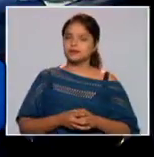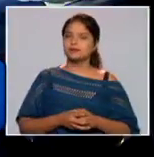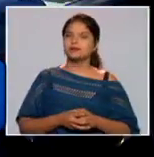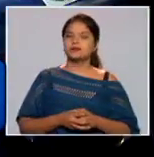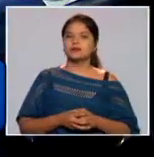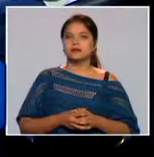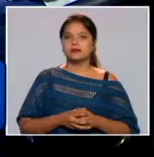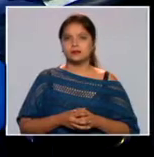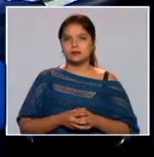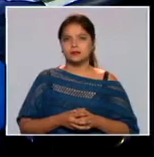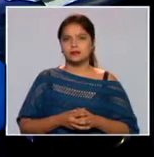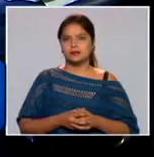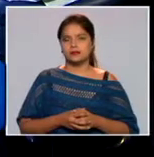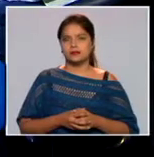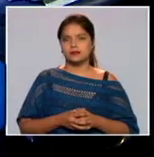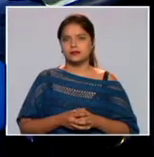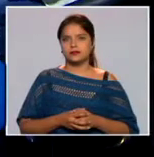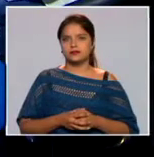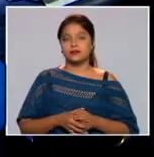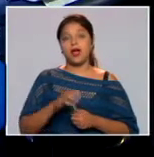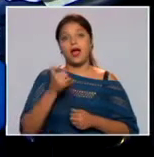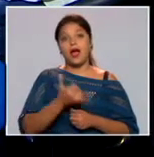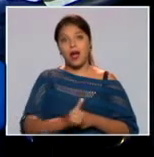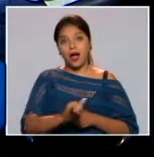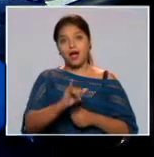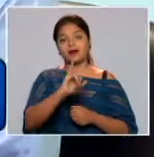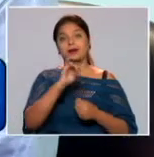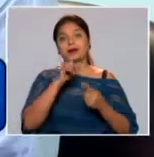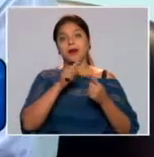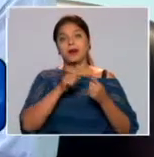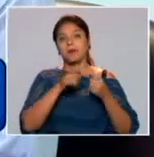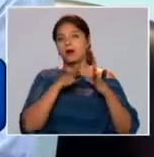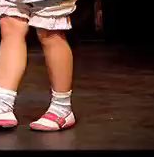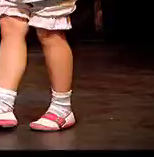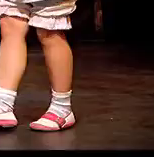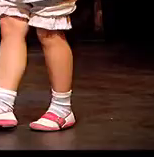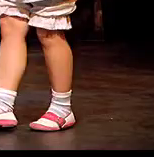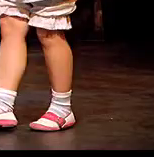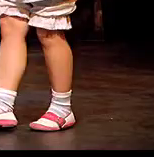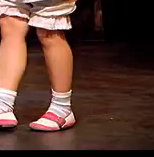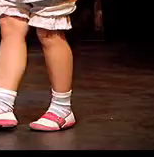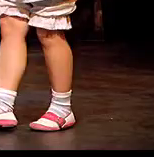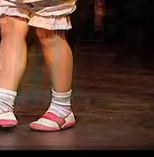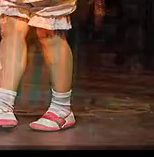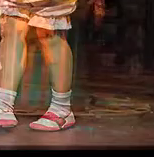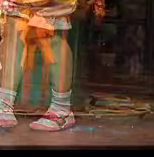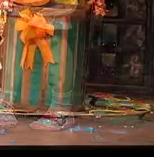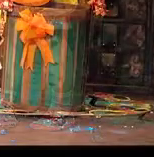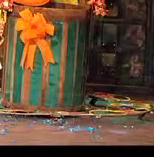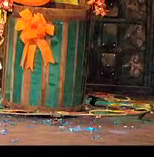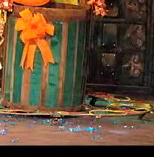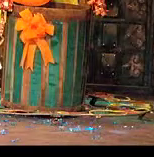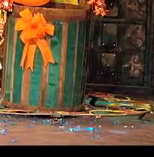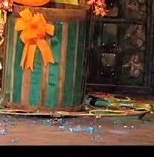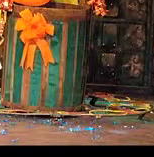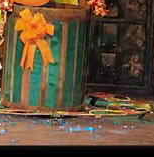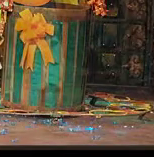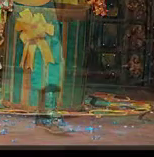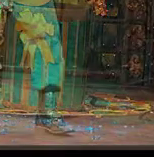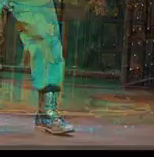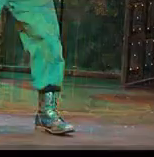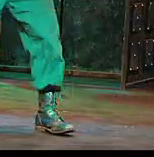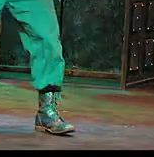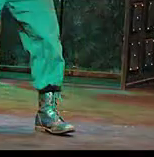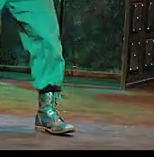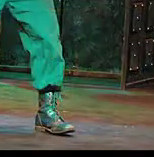tenemos una serie de obras para público infantil por ejemplo tenemos dorotea en el mundo de os que es una adaptación de